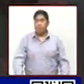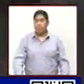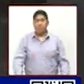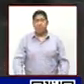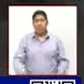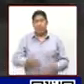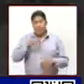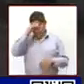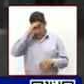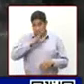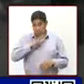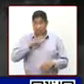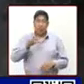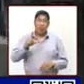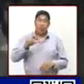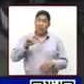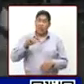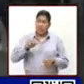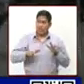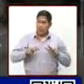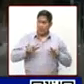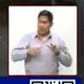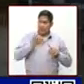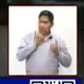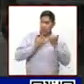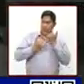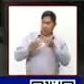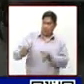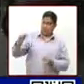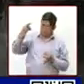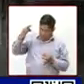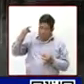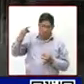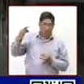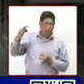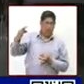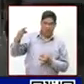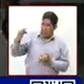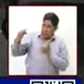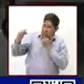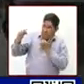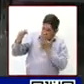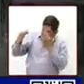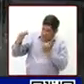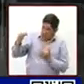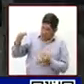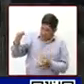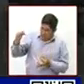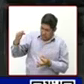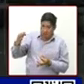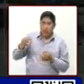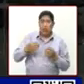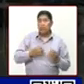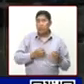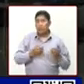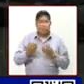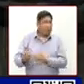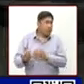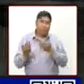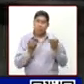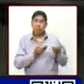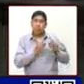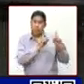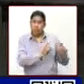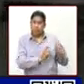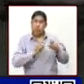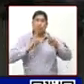Para Pedro Lima existe mucha incertidumbre respecto a la notificación que se le dio por parte de la Fiscalía. Vamos a trasladar estas interrogantes